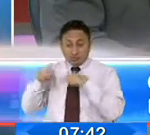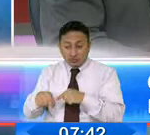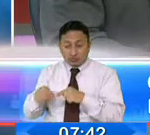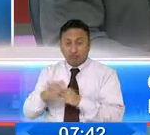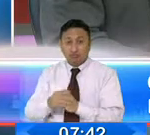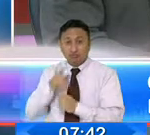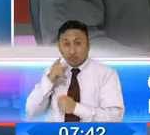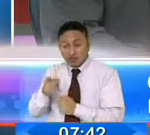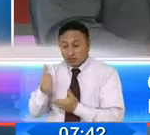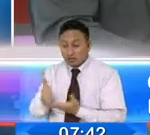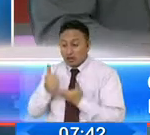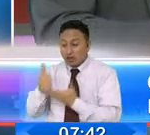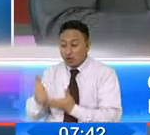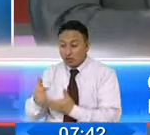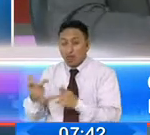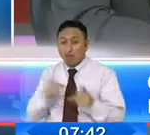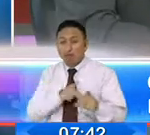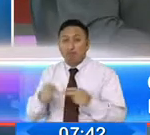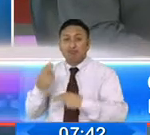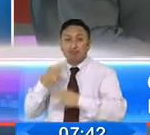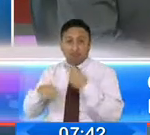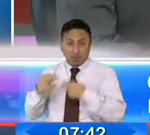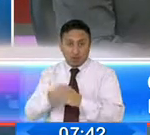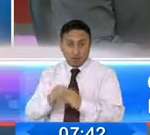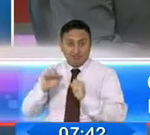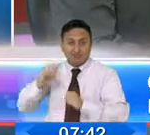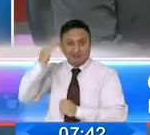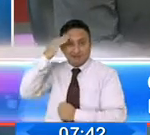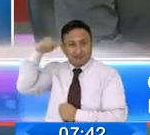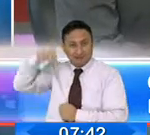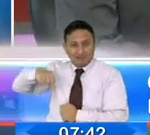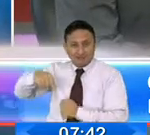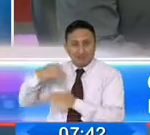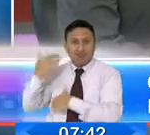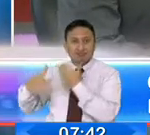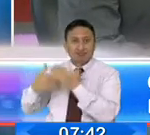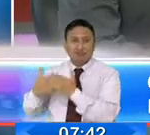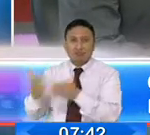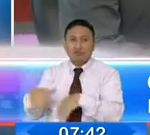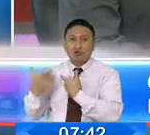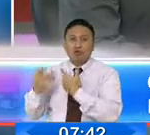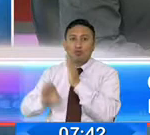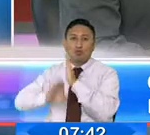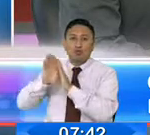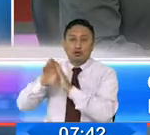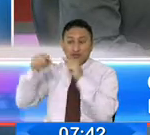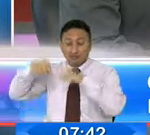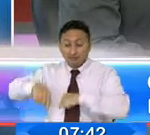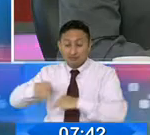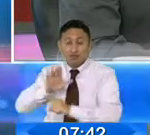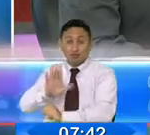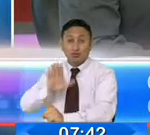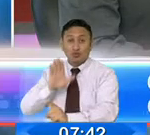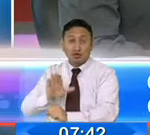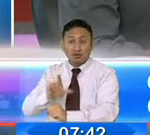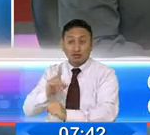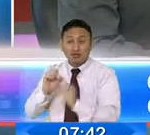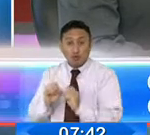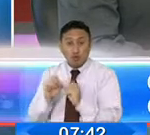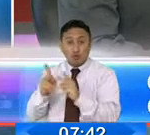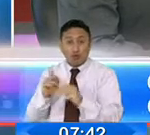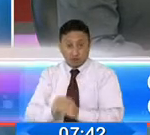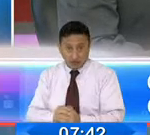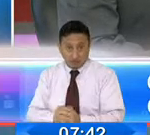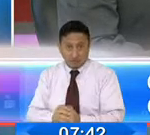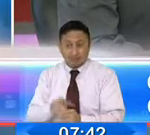de proyectar, del plan de negocios, para saber claramente hacia dónde camino, cuáles son las amenazas, cuáles son las oportunidades.